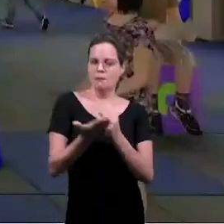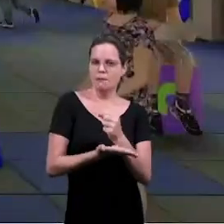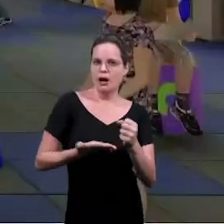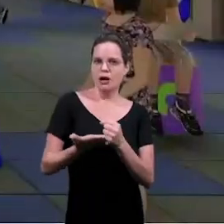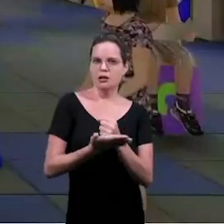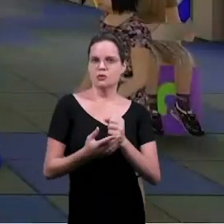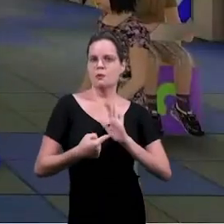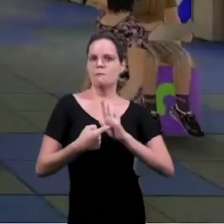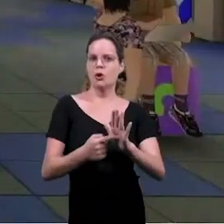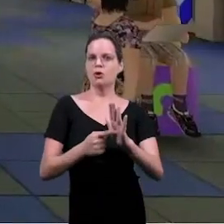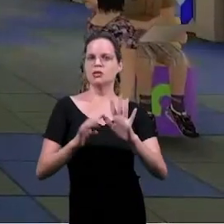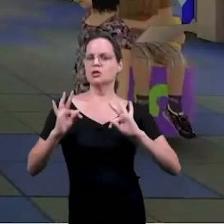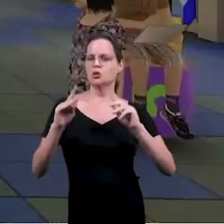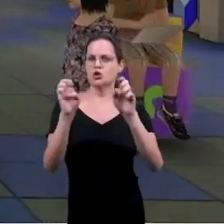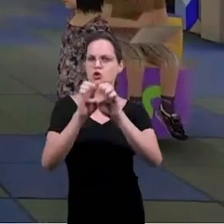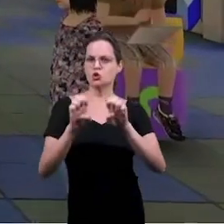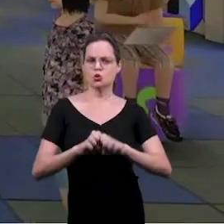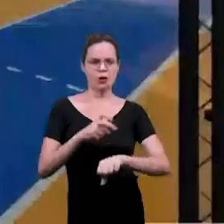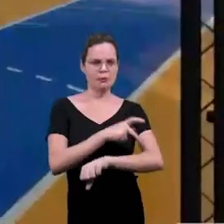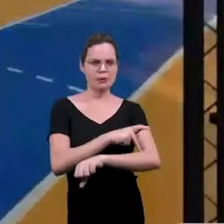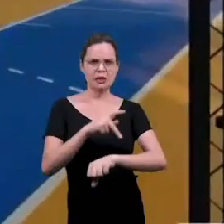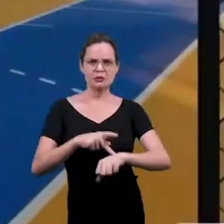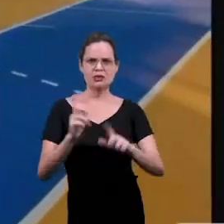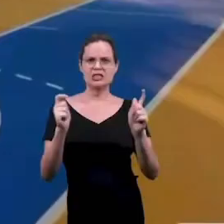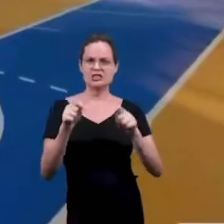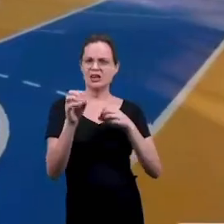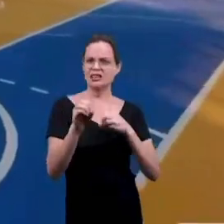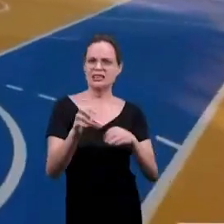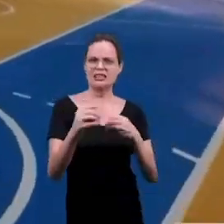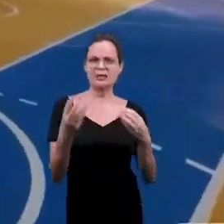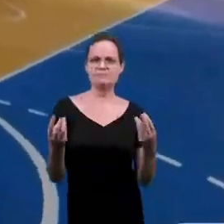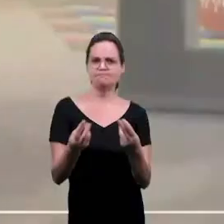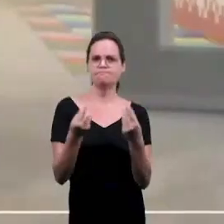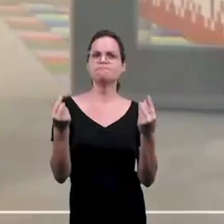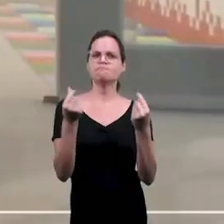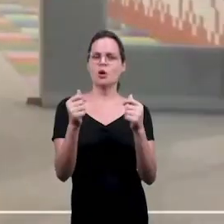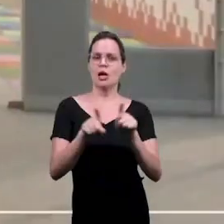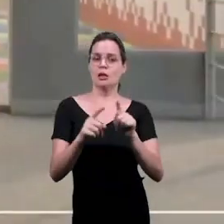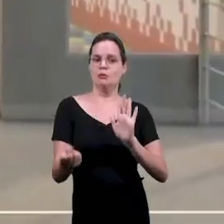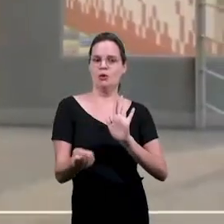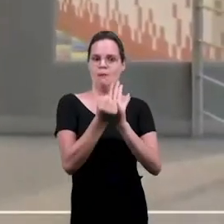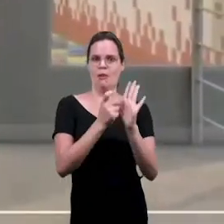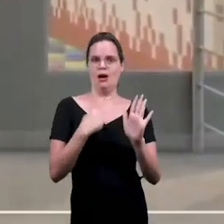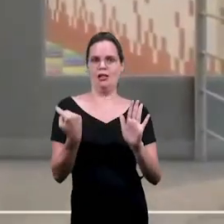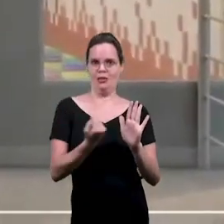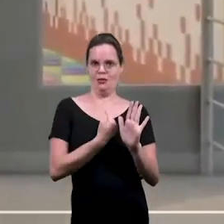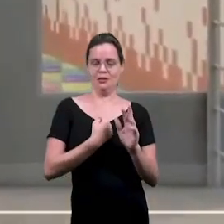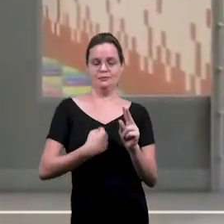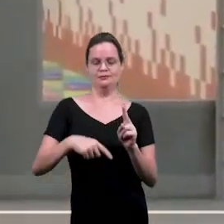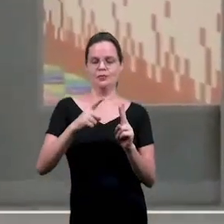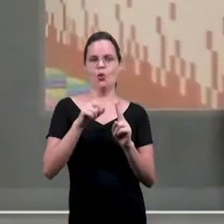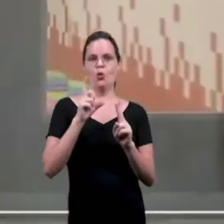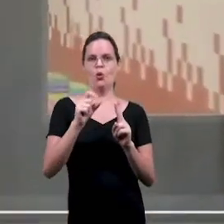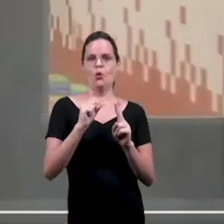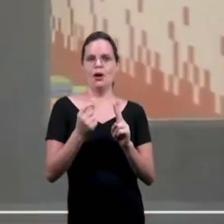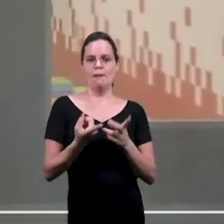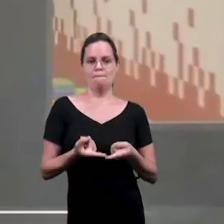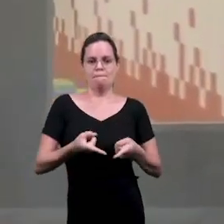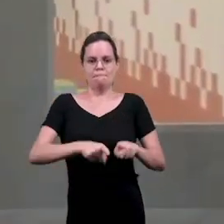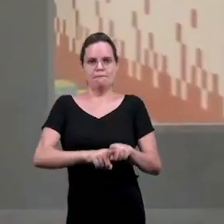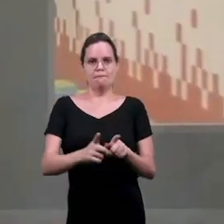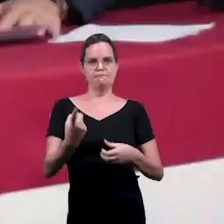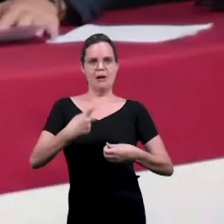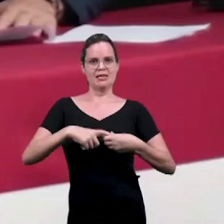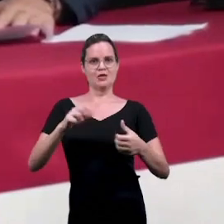cumple todos los criterios pedagógicos de infraestructura para ofrecer una enseñanza con total calidad y con nuestra marca.